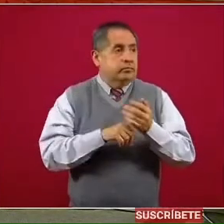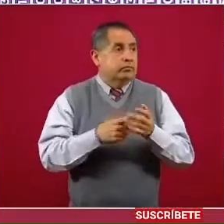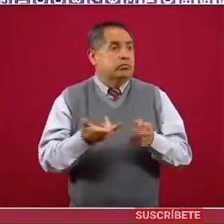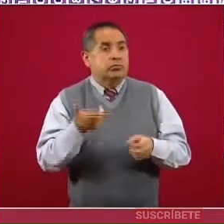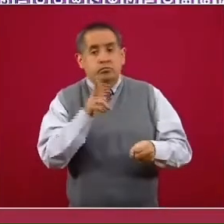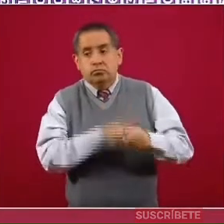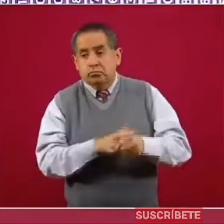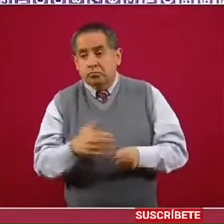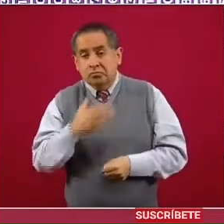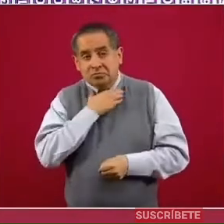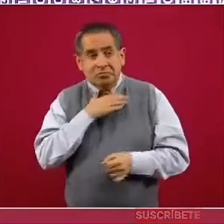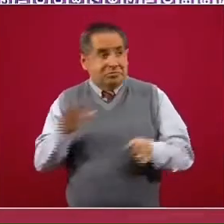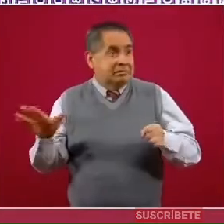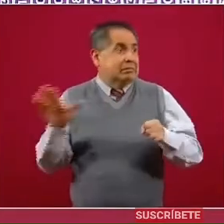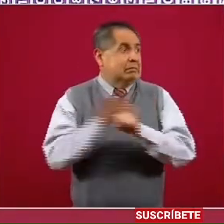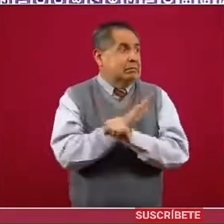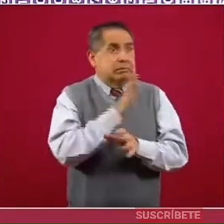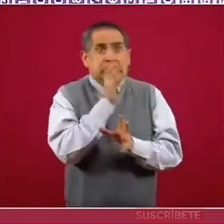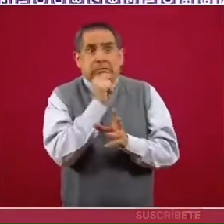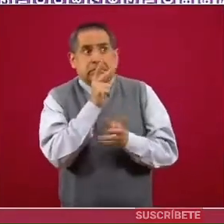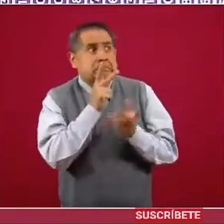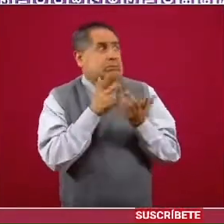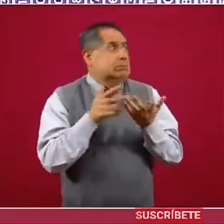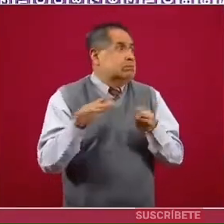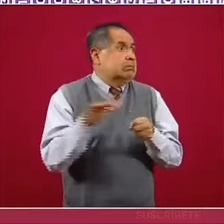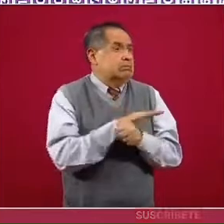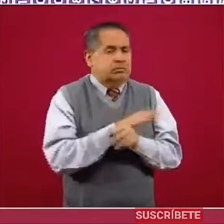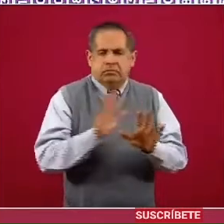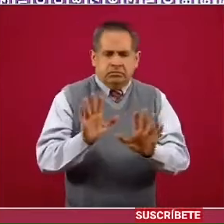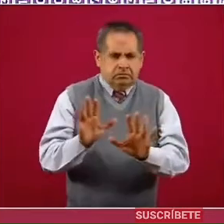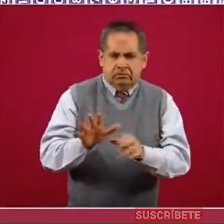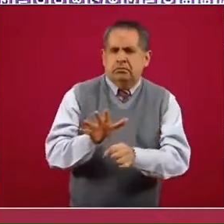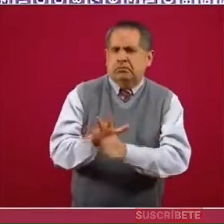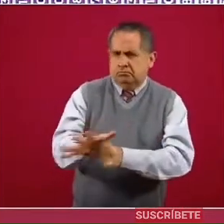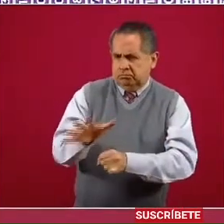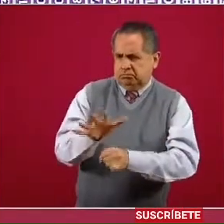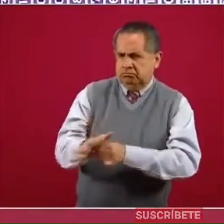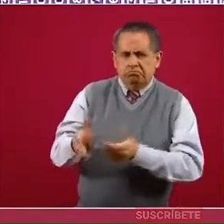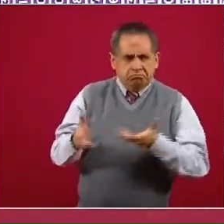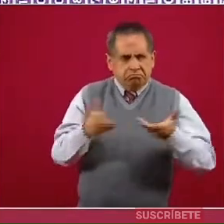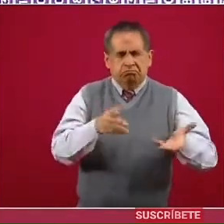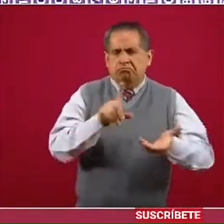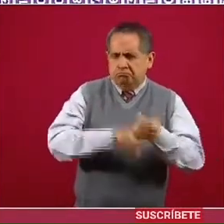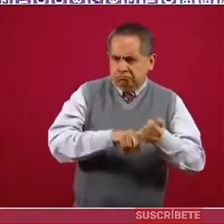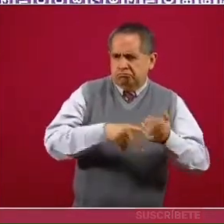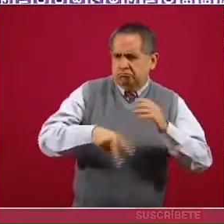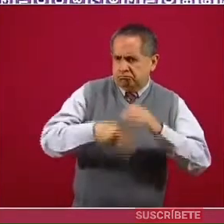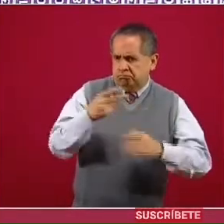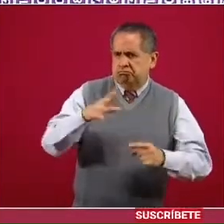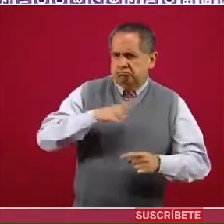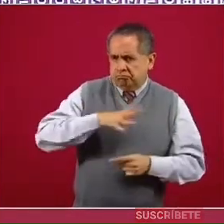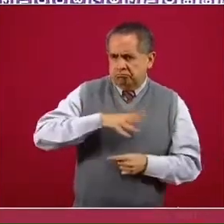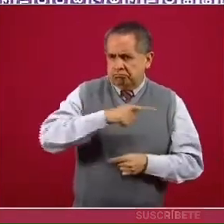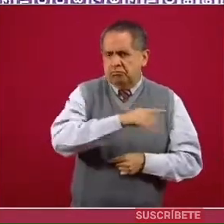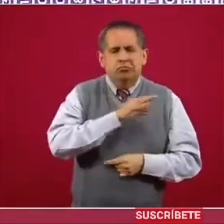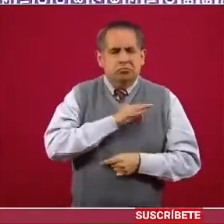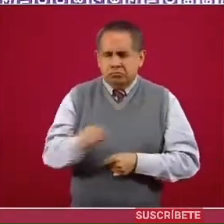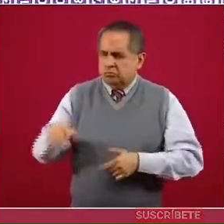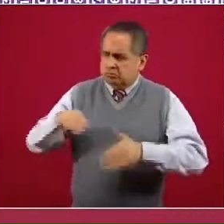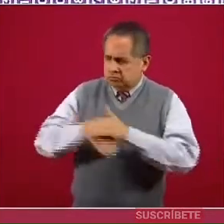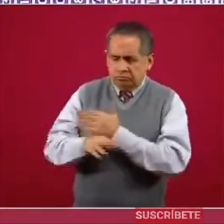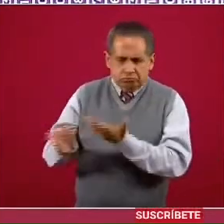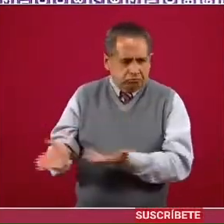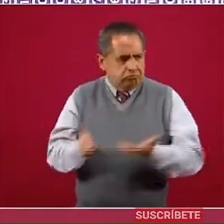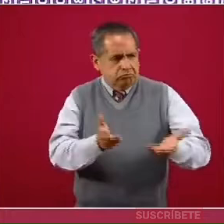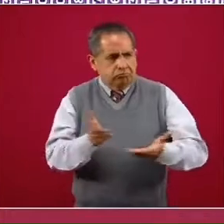saturen los hospitales al punto que no se pueda atender a las personas. En todo momento las personas han estado en posibilidad